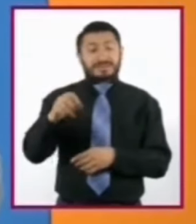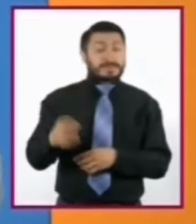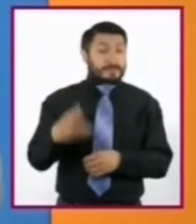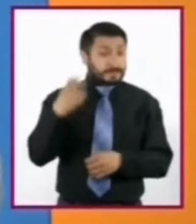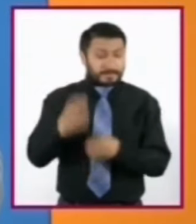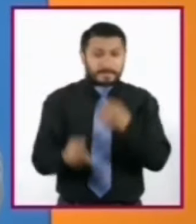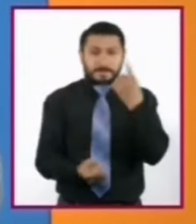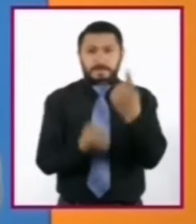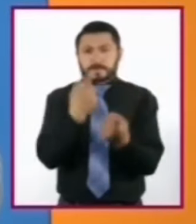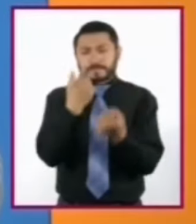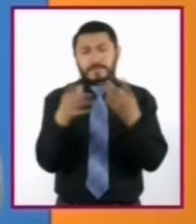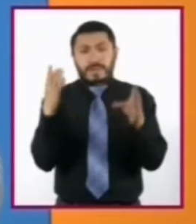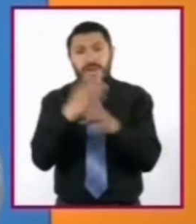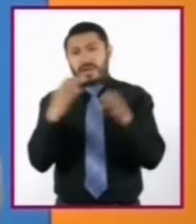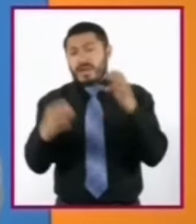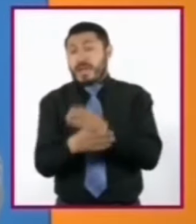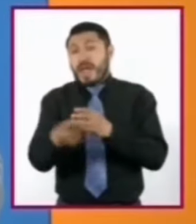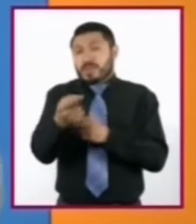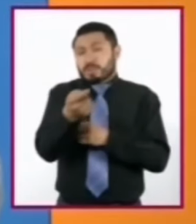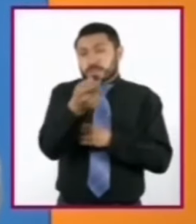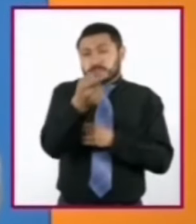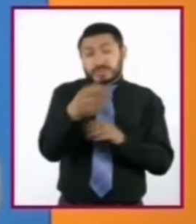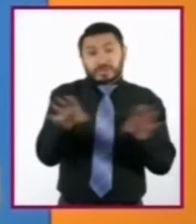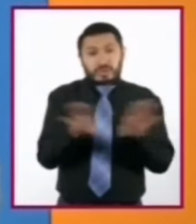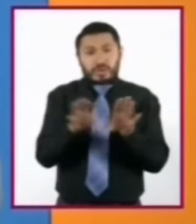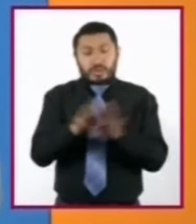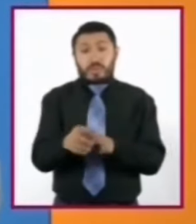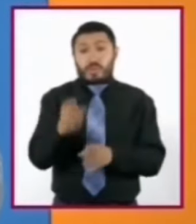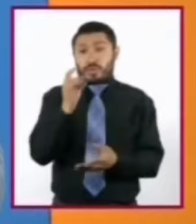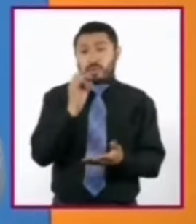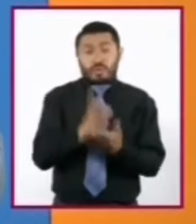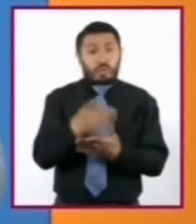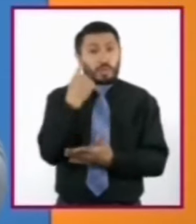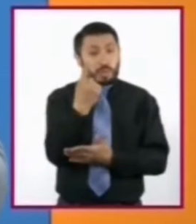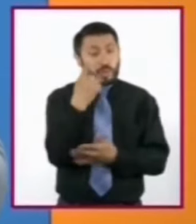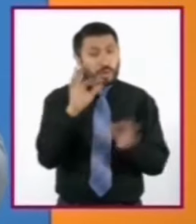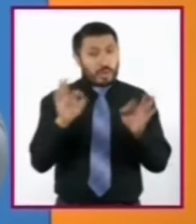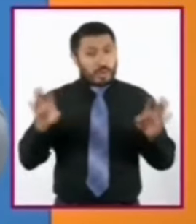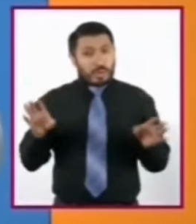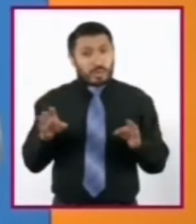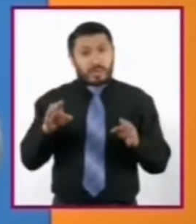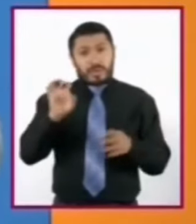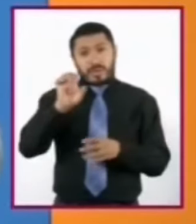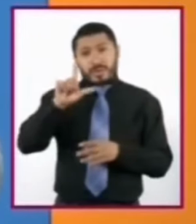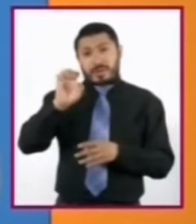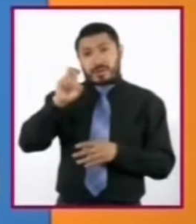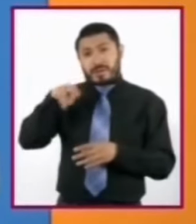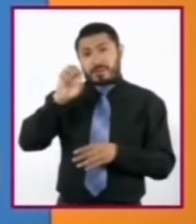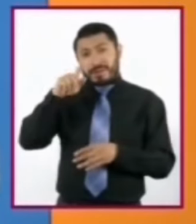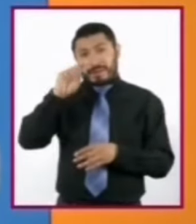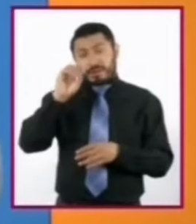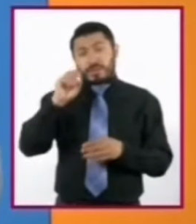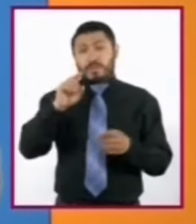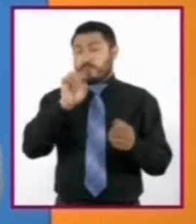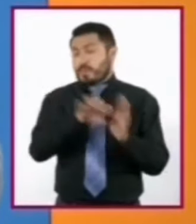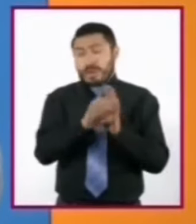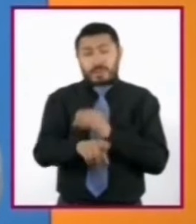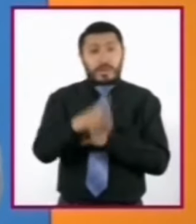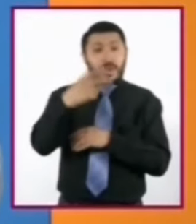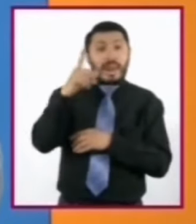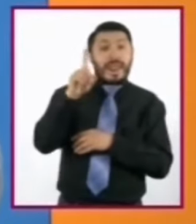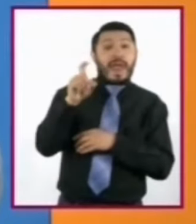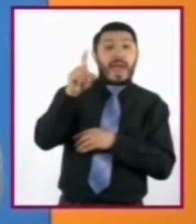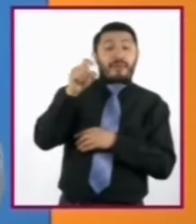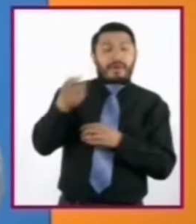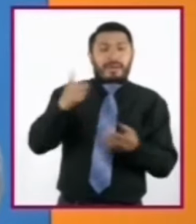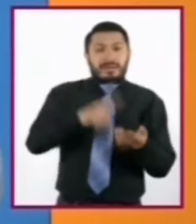pocas sustancias están conformadas por un solo tipo de elementos. El agua, por ejemplo, está formada por